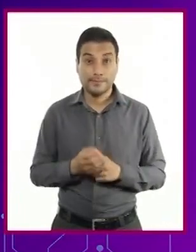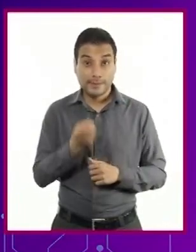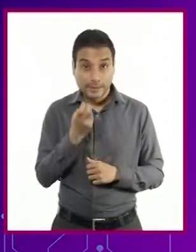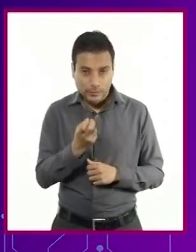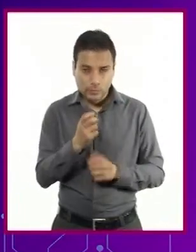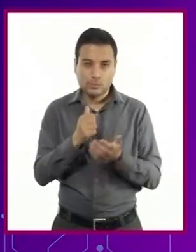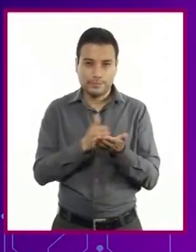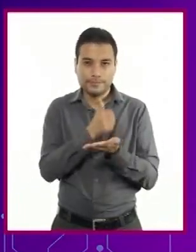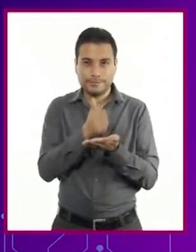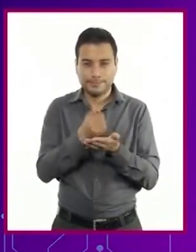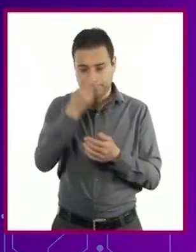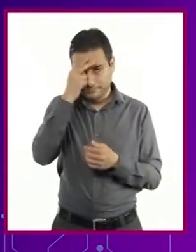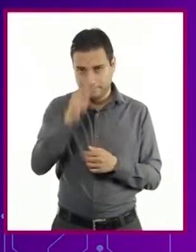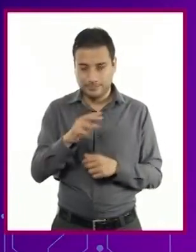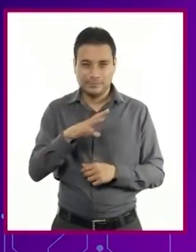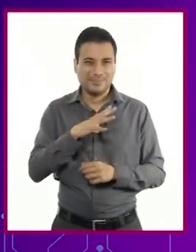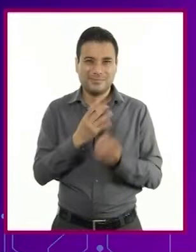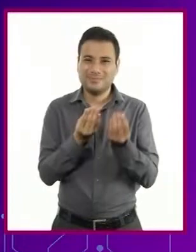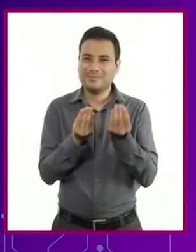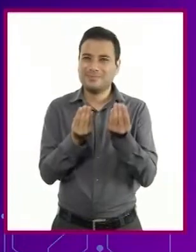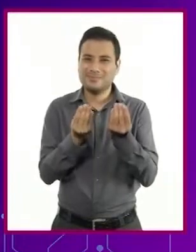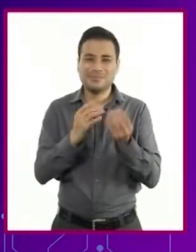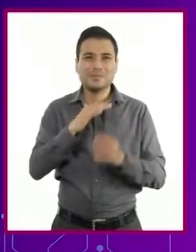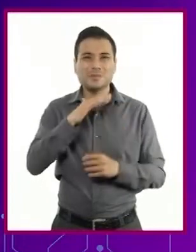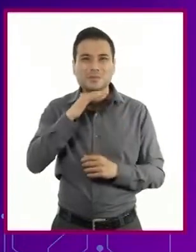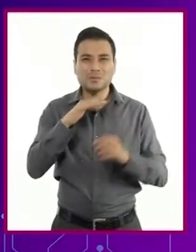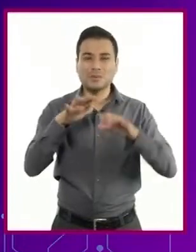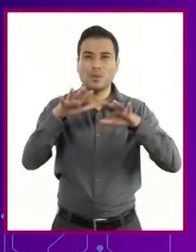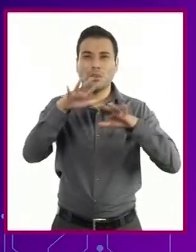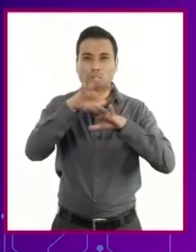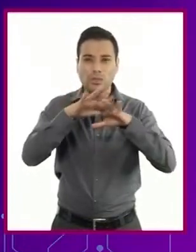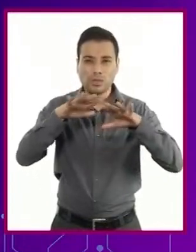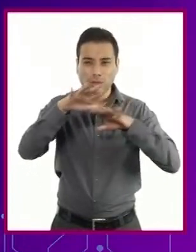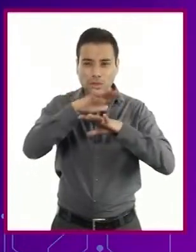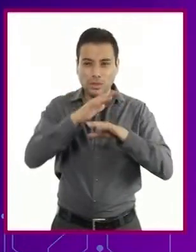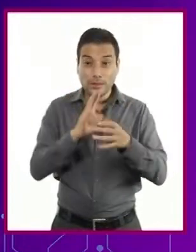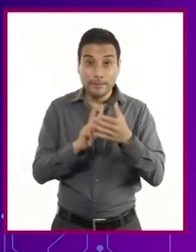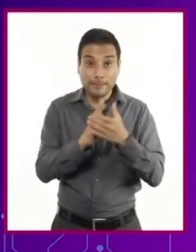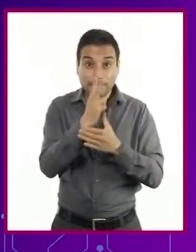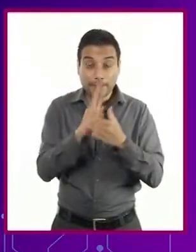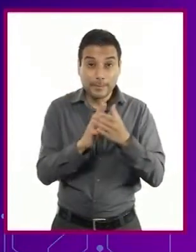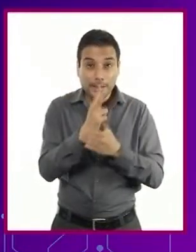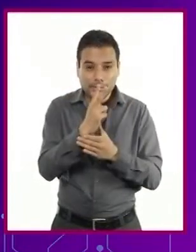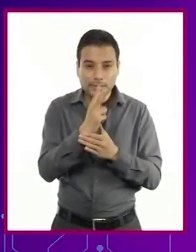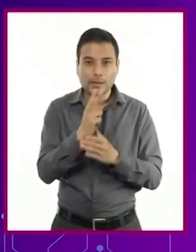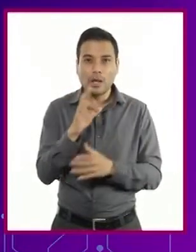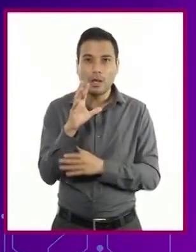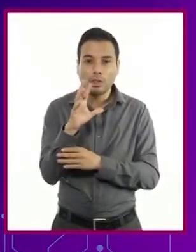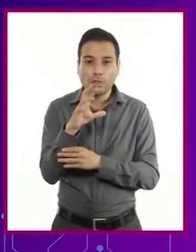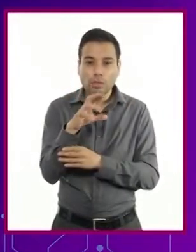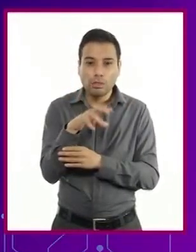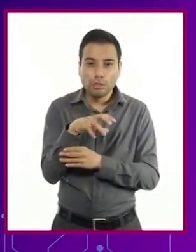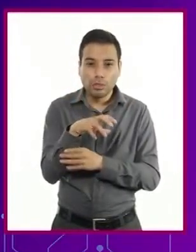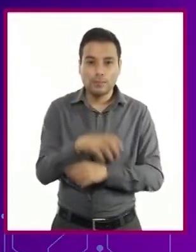Ciudad de México. Tenemos muchos contaminantes en nuestra atmósfera y la planta se marchitó.